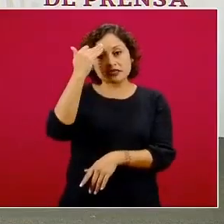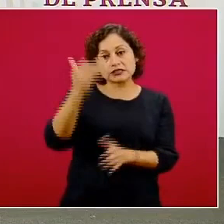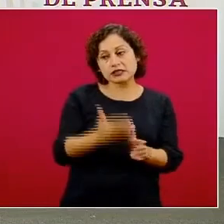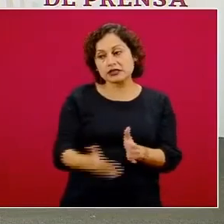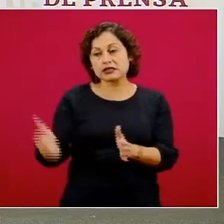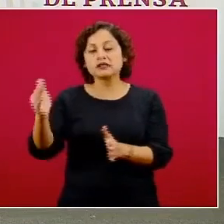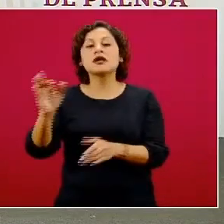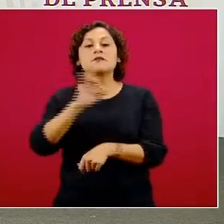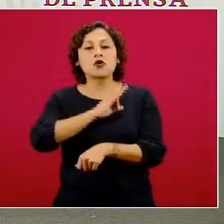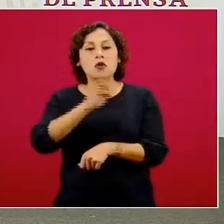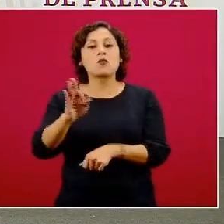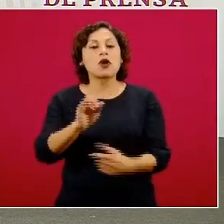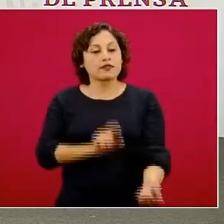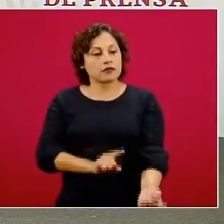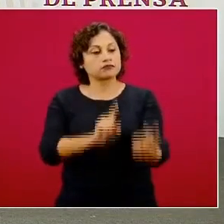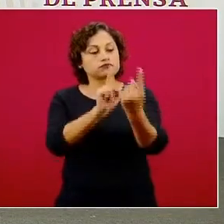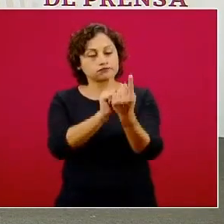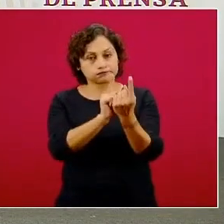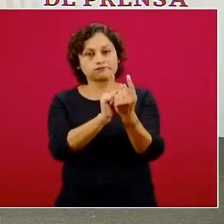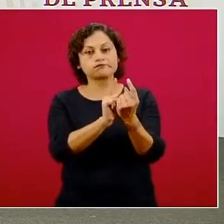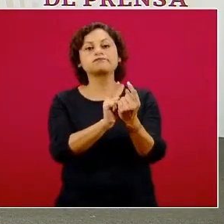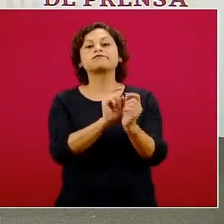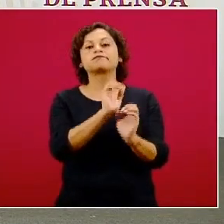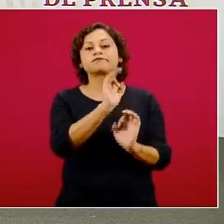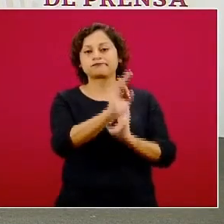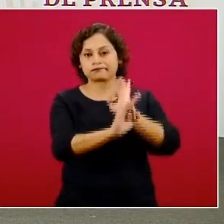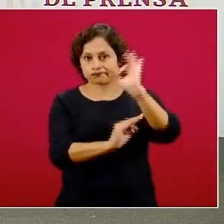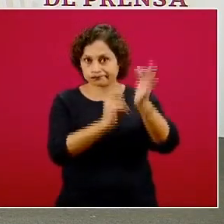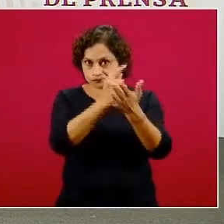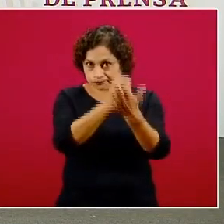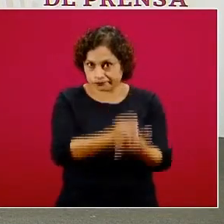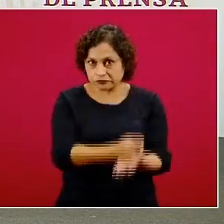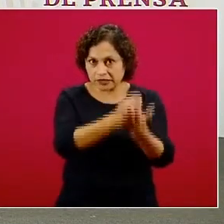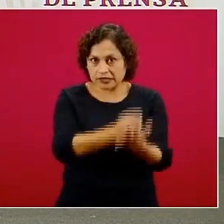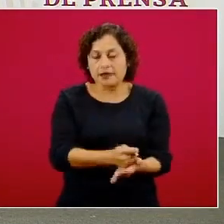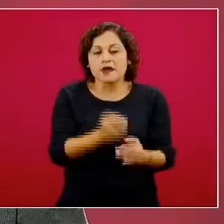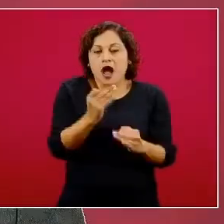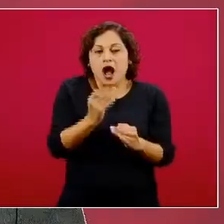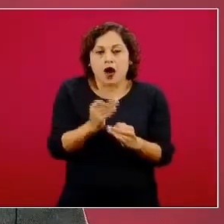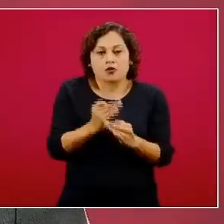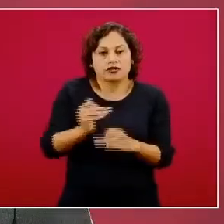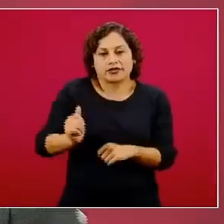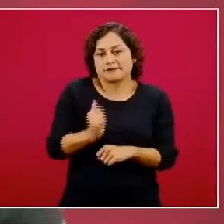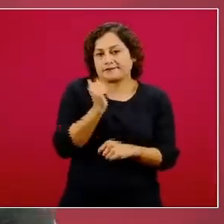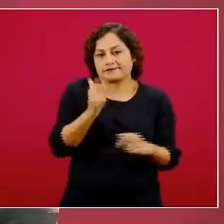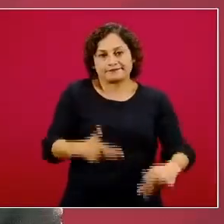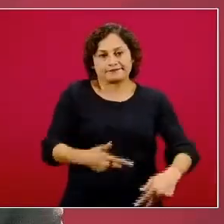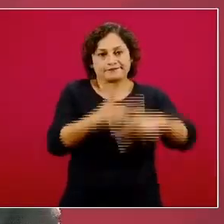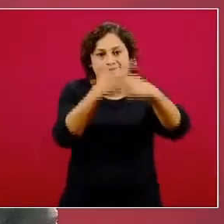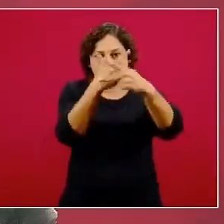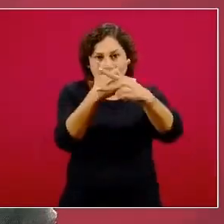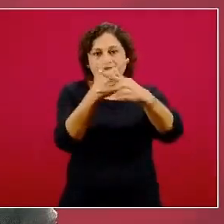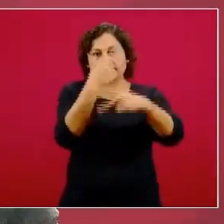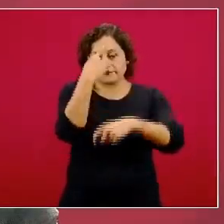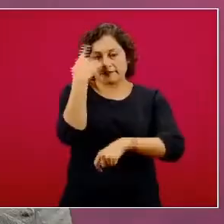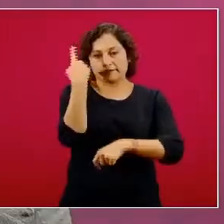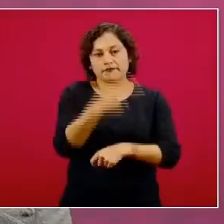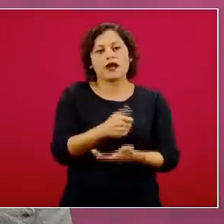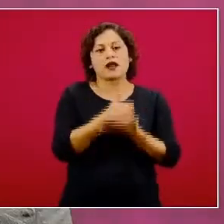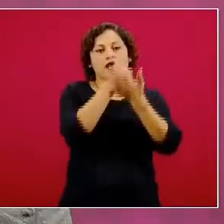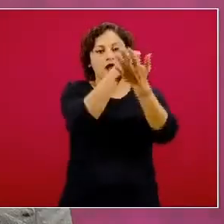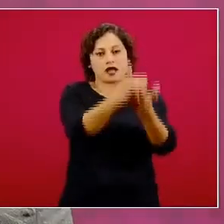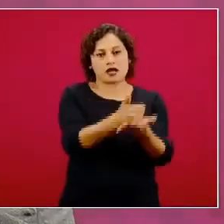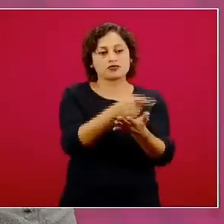y la capacidad de tener telerehabilitación para brindar la atención a quienes así